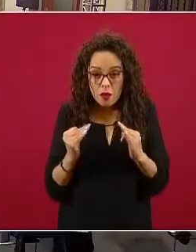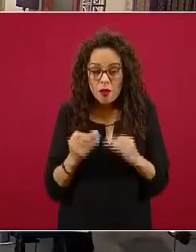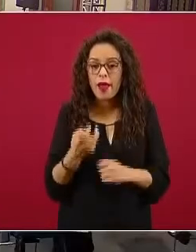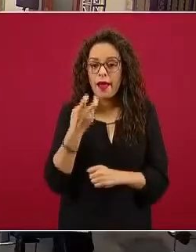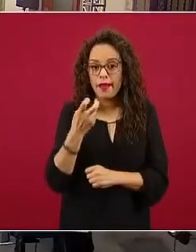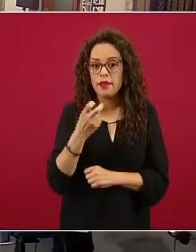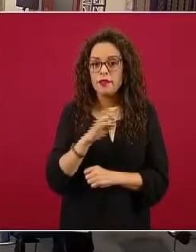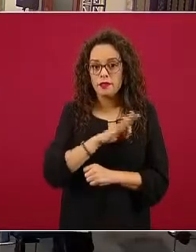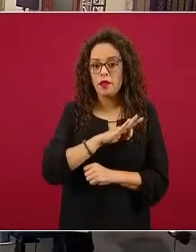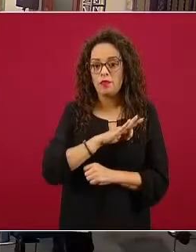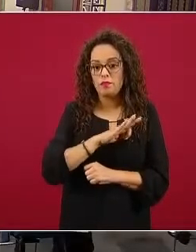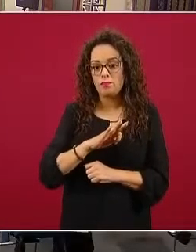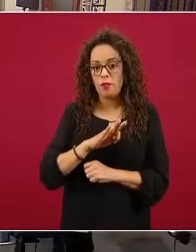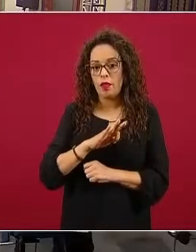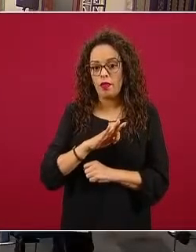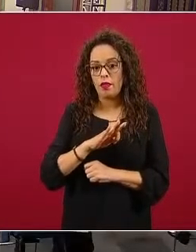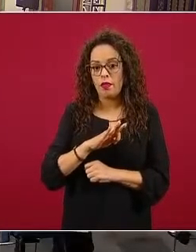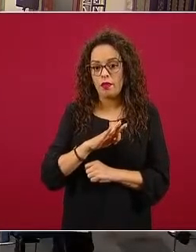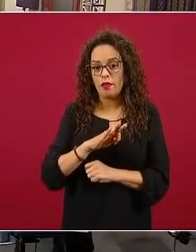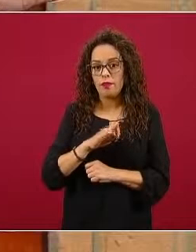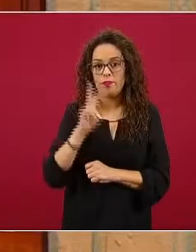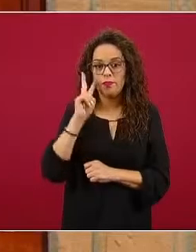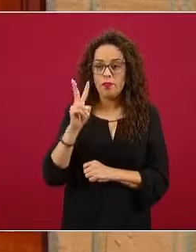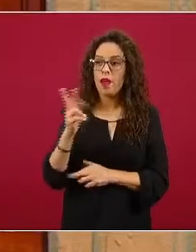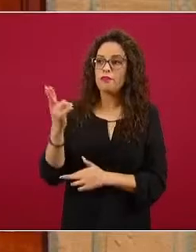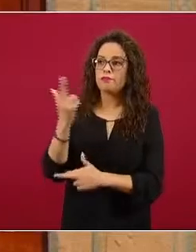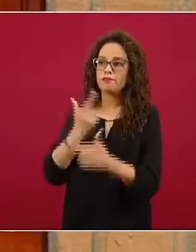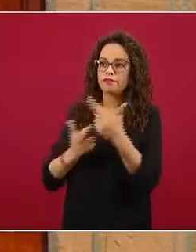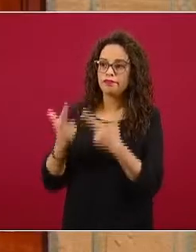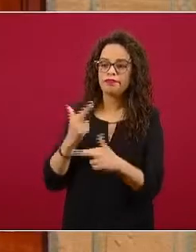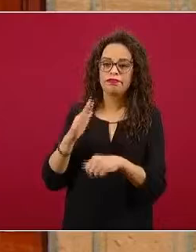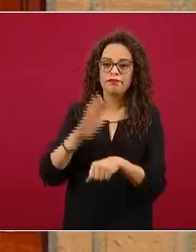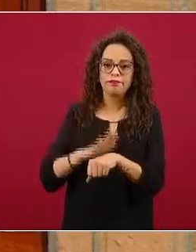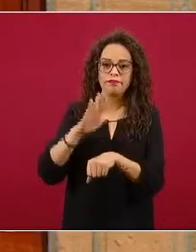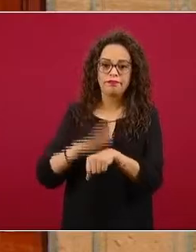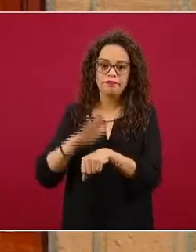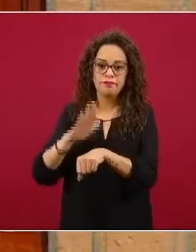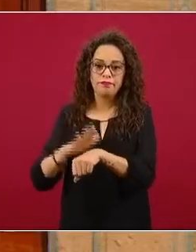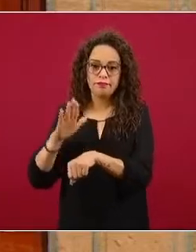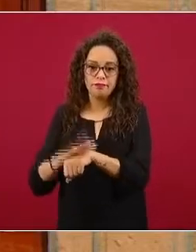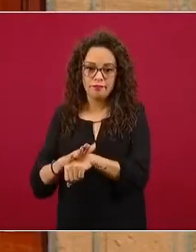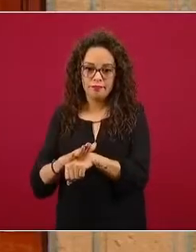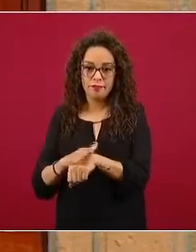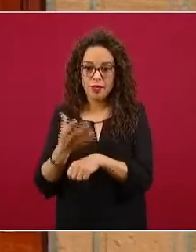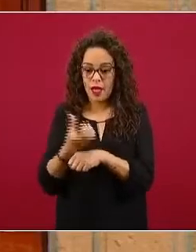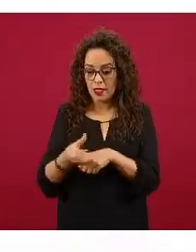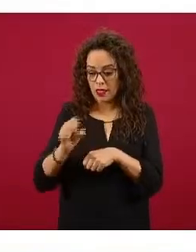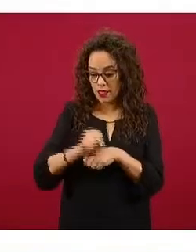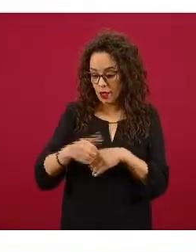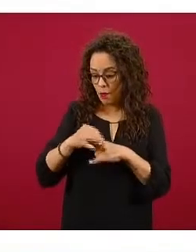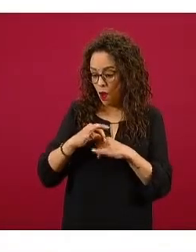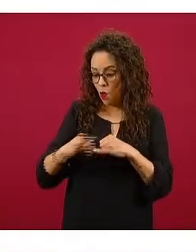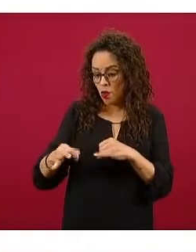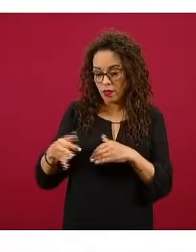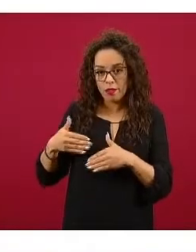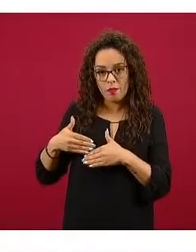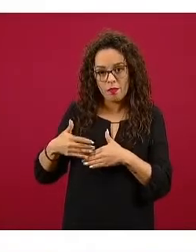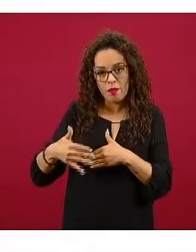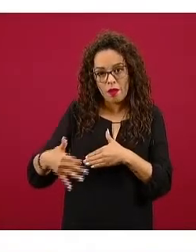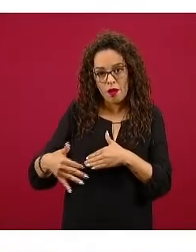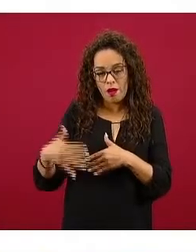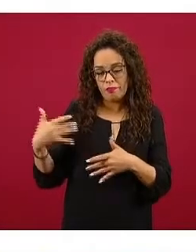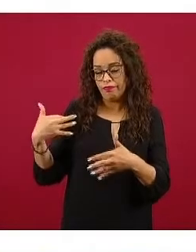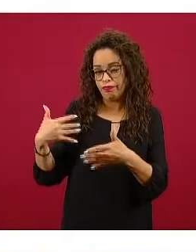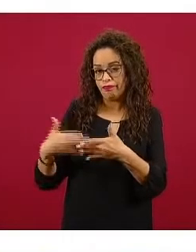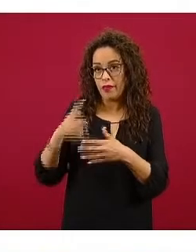se favorece. Y veamos cómo los rebrotes, el incremento de las últimas semanas en Europa, pues prácticamente vienen a ser